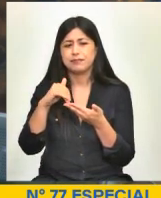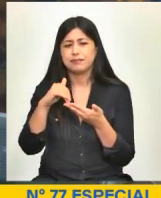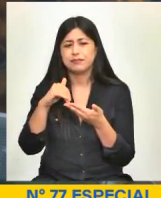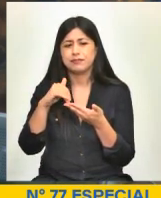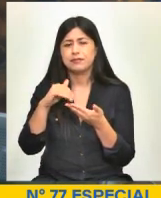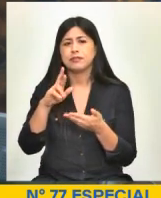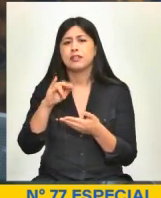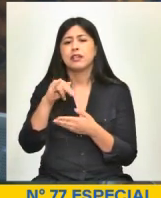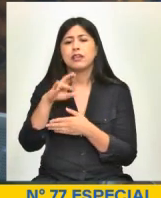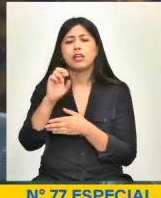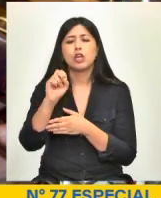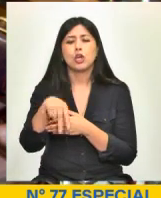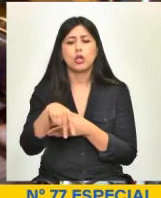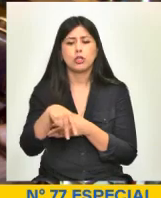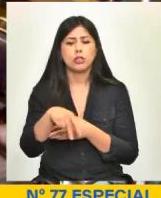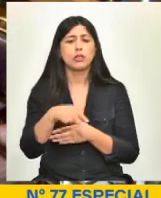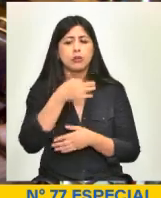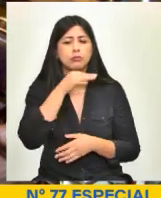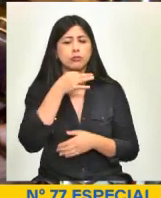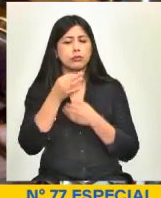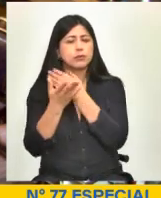Senadora Jimena Rincón tiene la palabra.